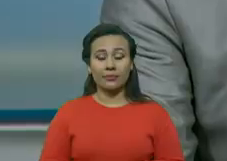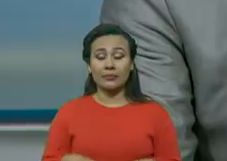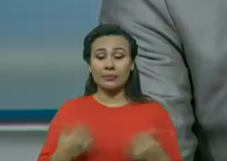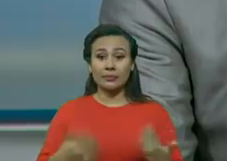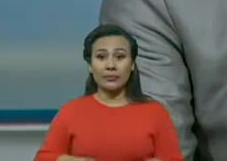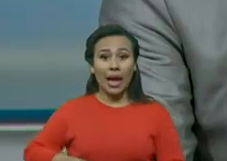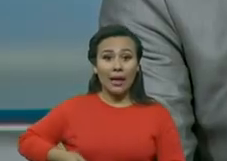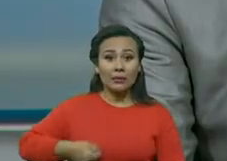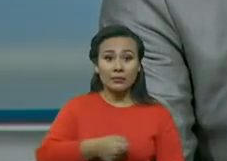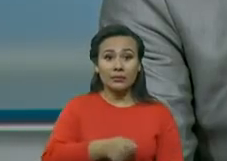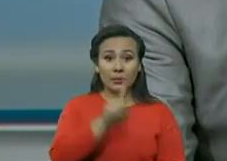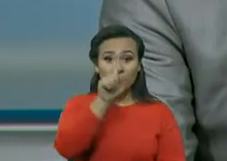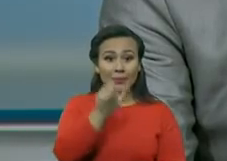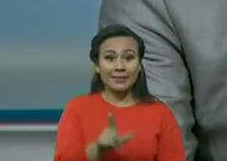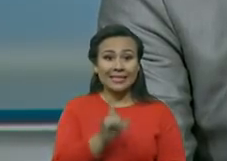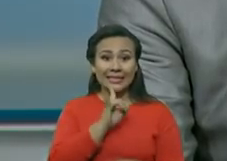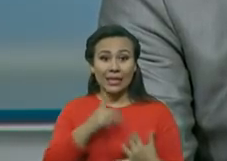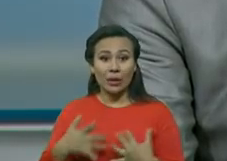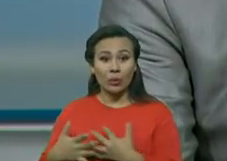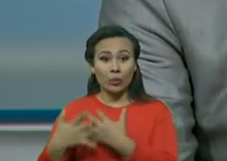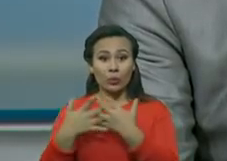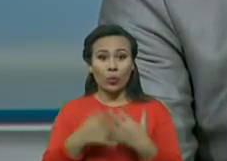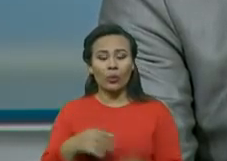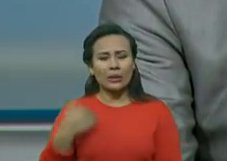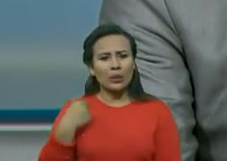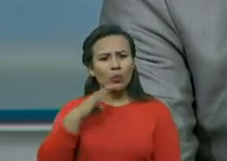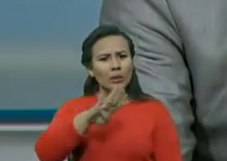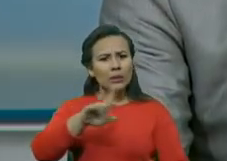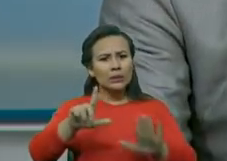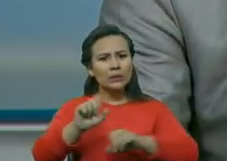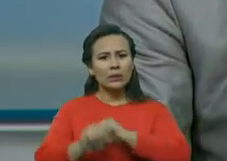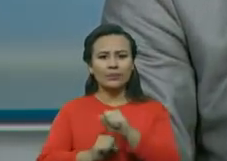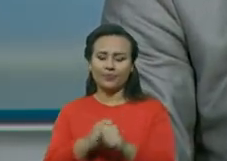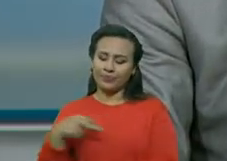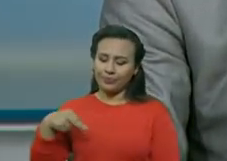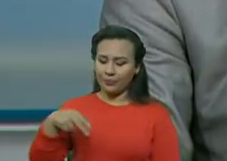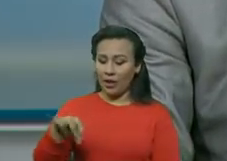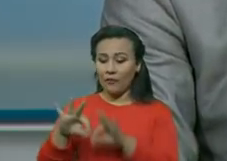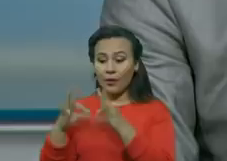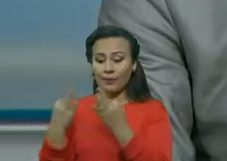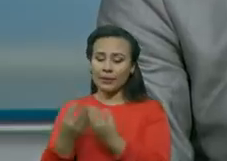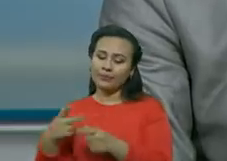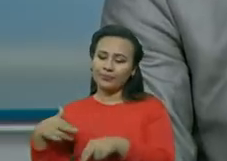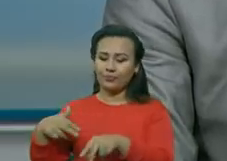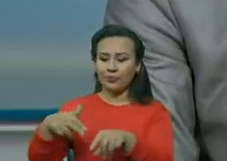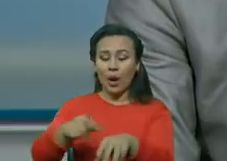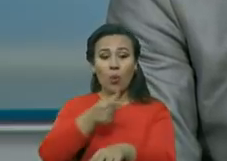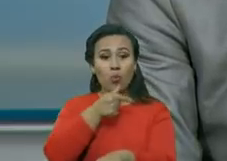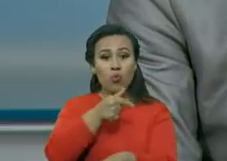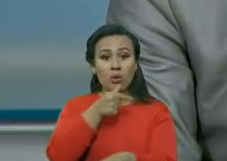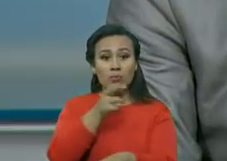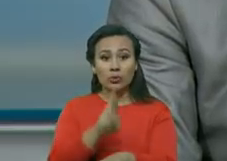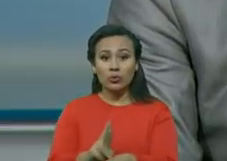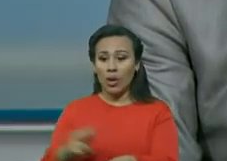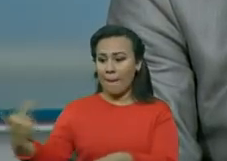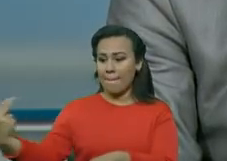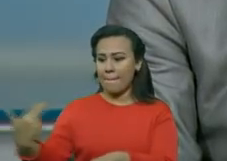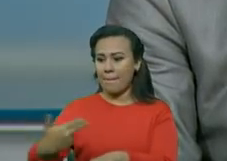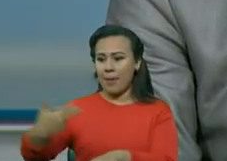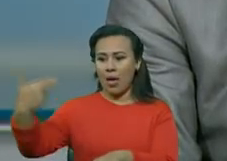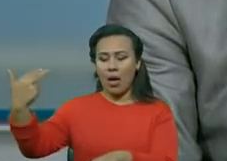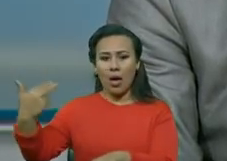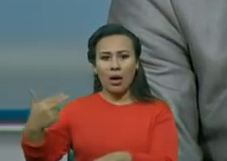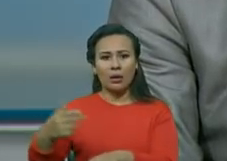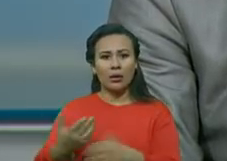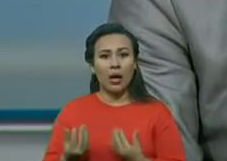Asesinan a un ciudadano estadounidense de 47 años de edad mientras caminaba con sus familiares en el Guasmo Sur. Según testigos, el crimen habría